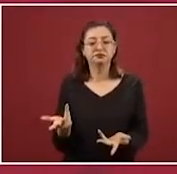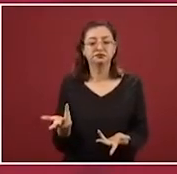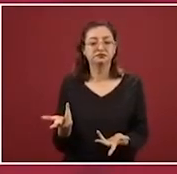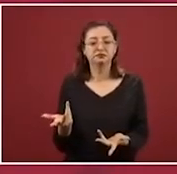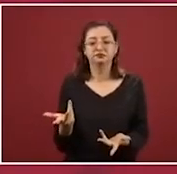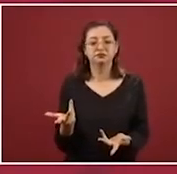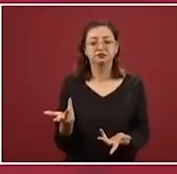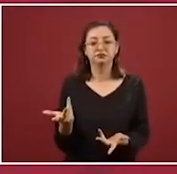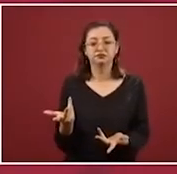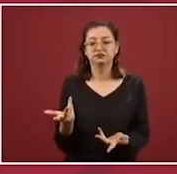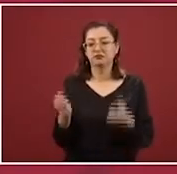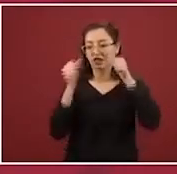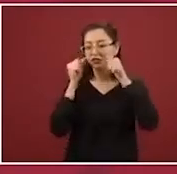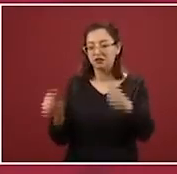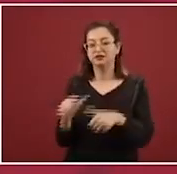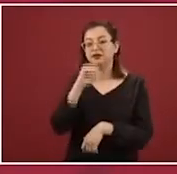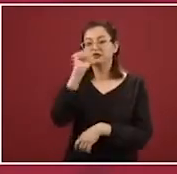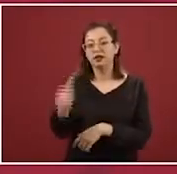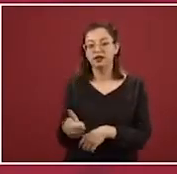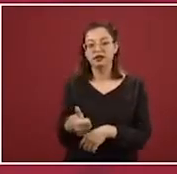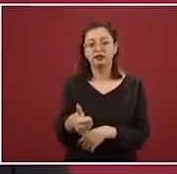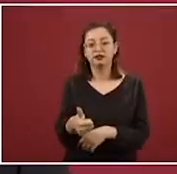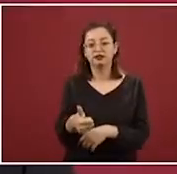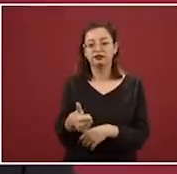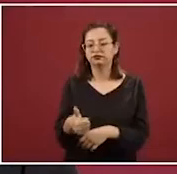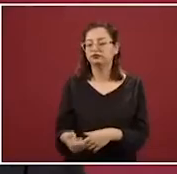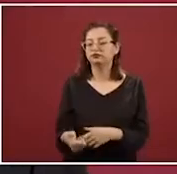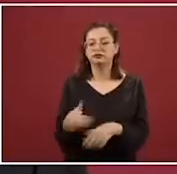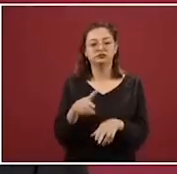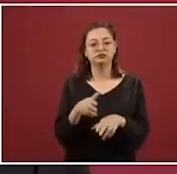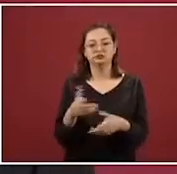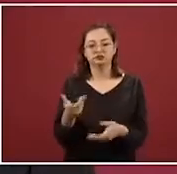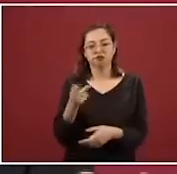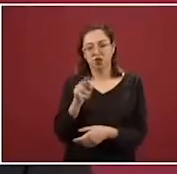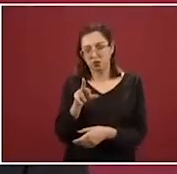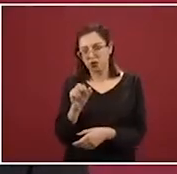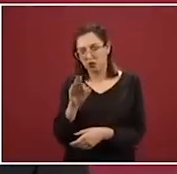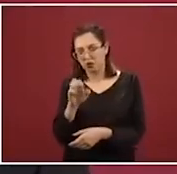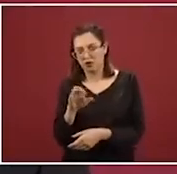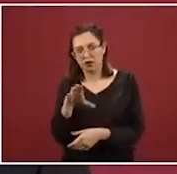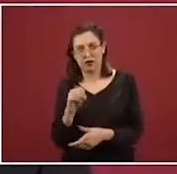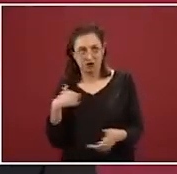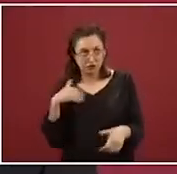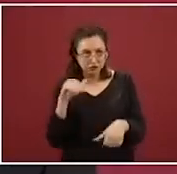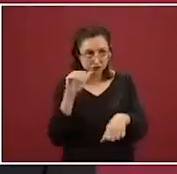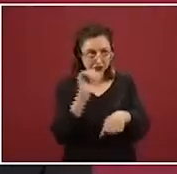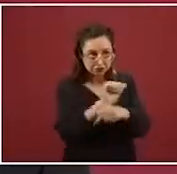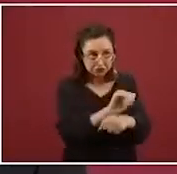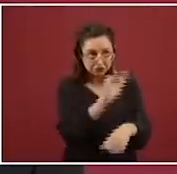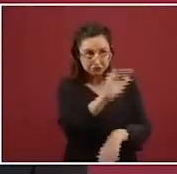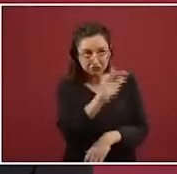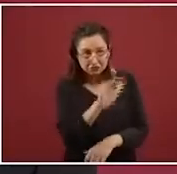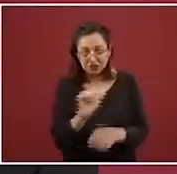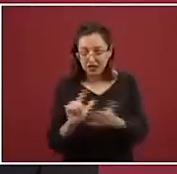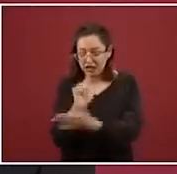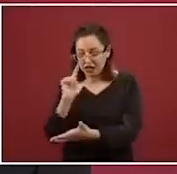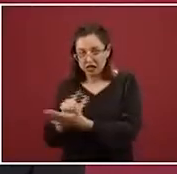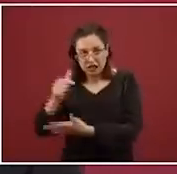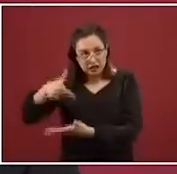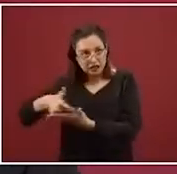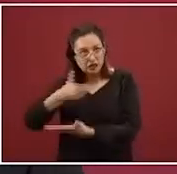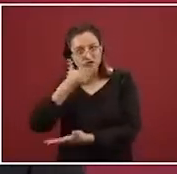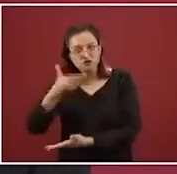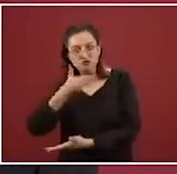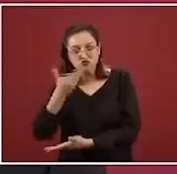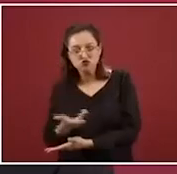No, en otras palabras, no nos pelan ni a la Profeco ni a nadie, no toman en cuenta nuestras leyes, nuestros hábitos de consumo,